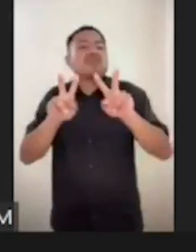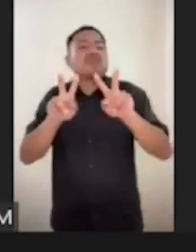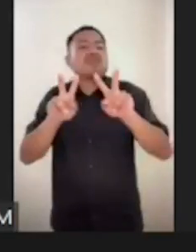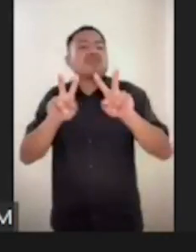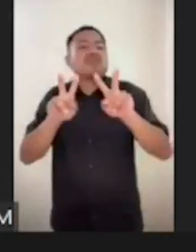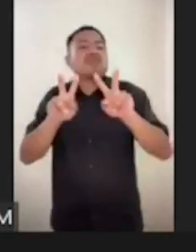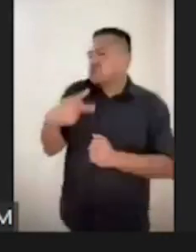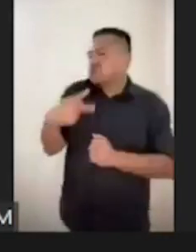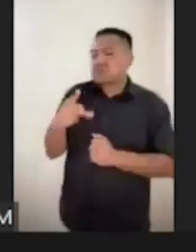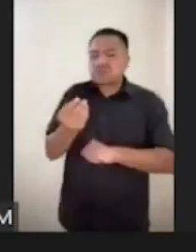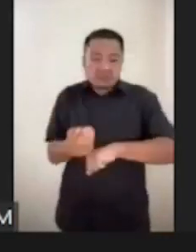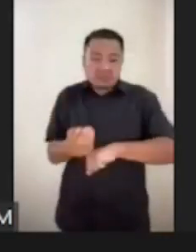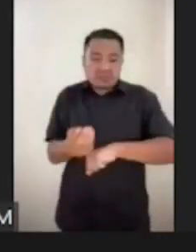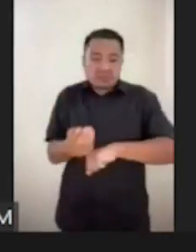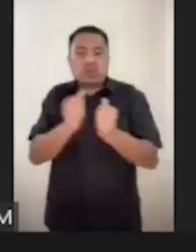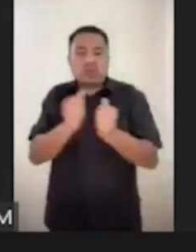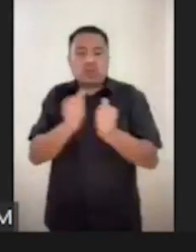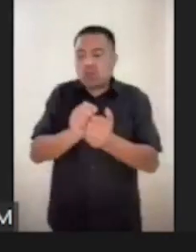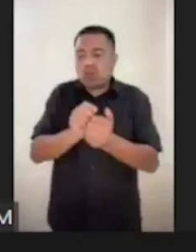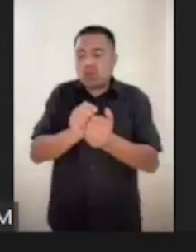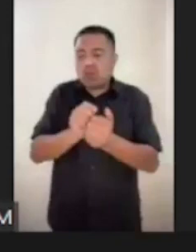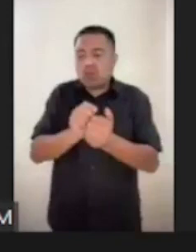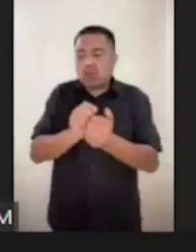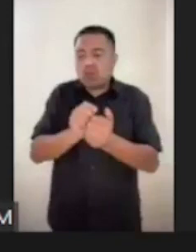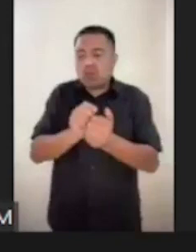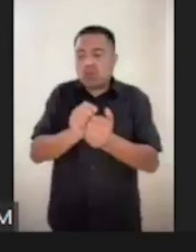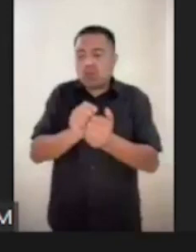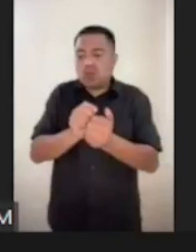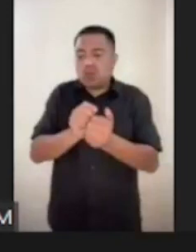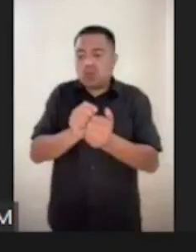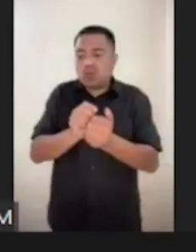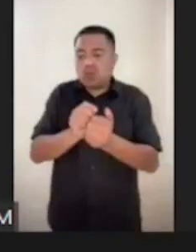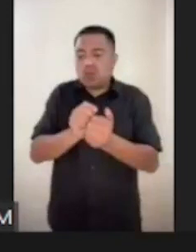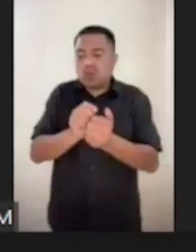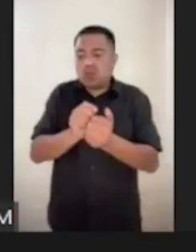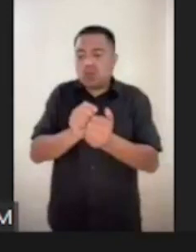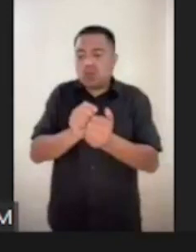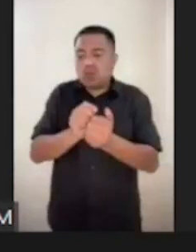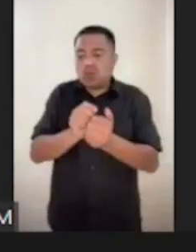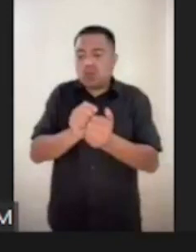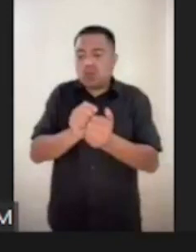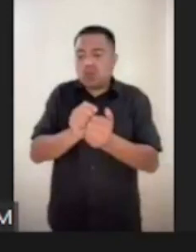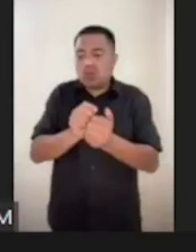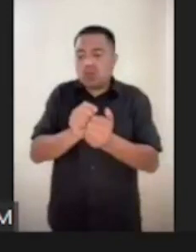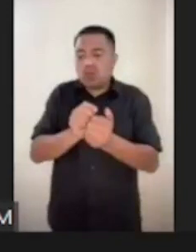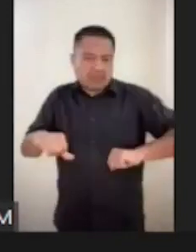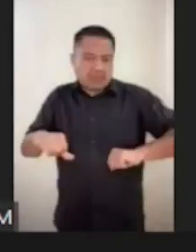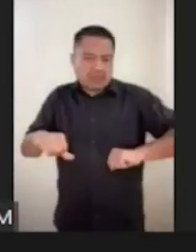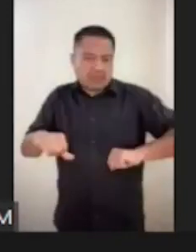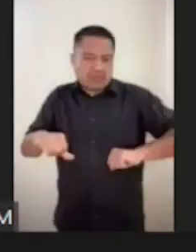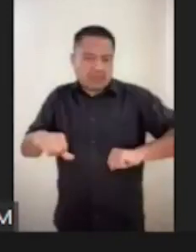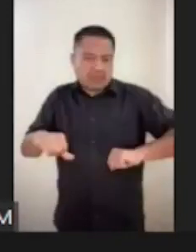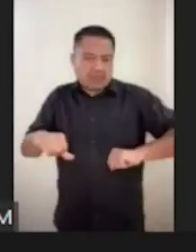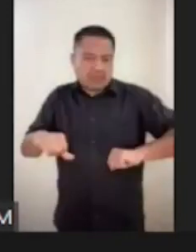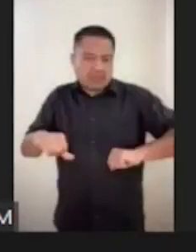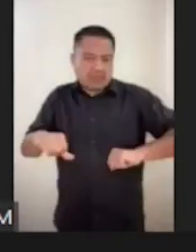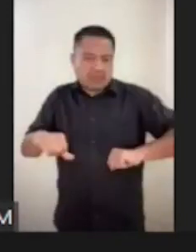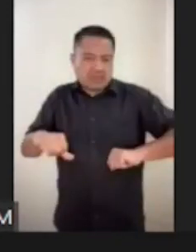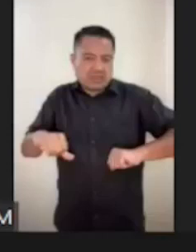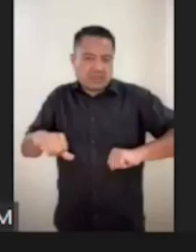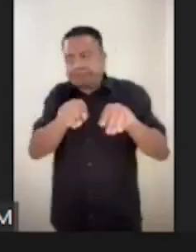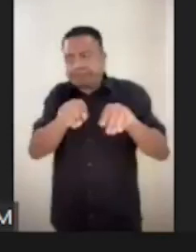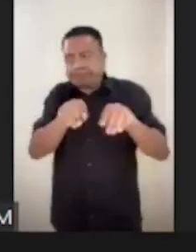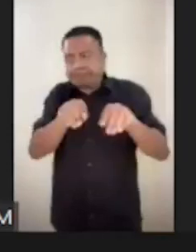con su funcionamiento, ejerciendo con ello su derecho de participación política en su vertiente del ejercicio efectivo del cargo y de debate